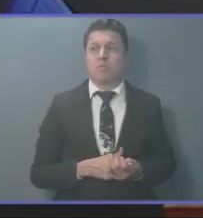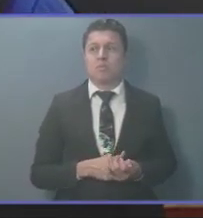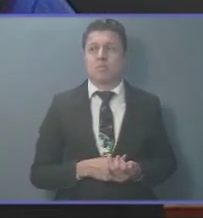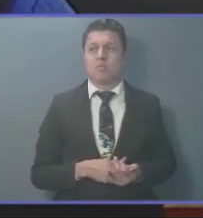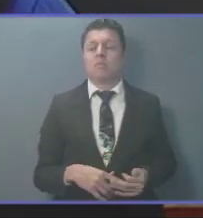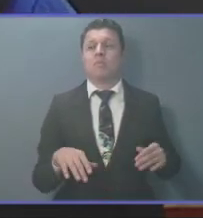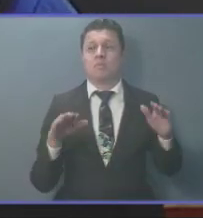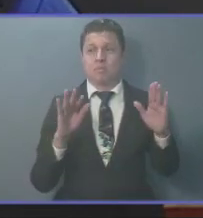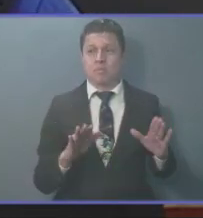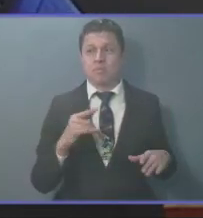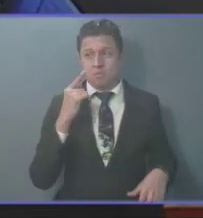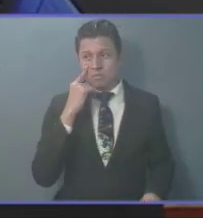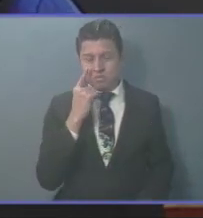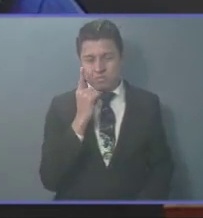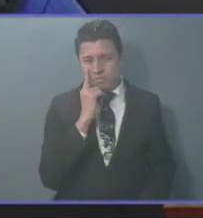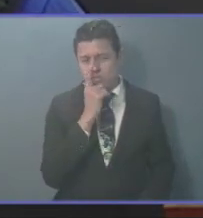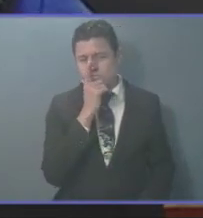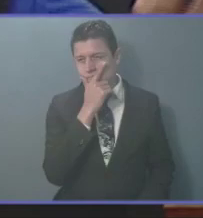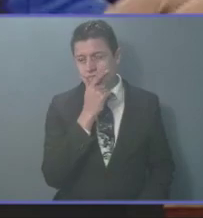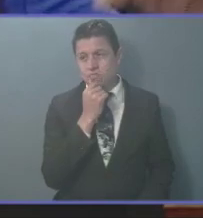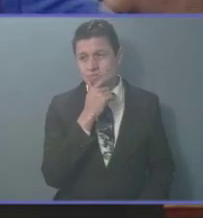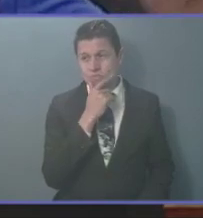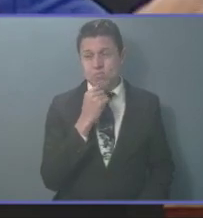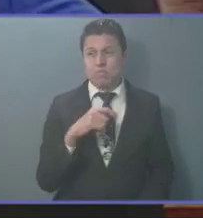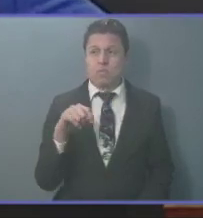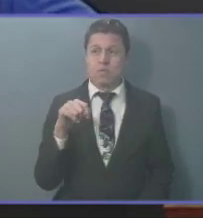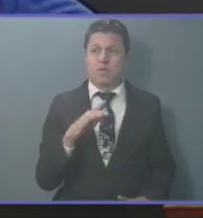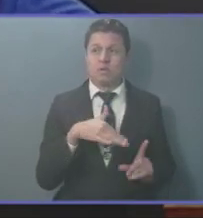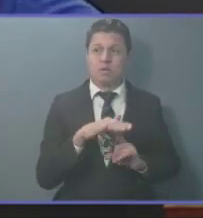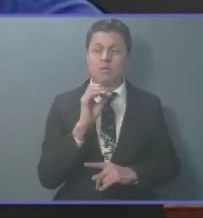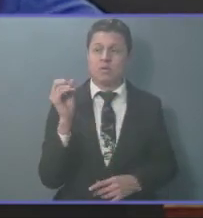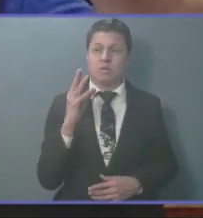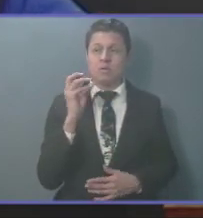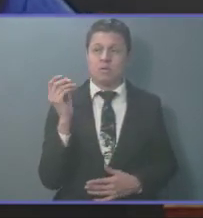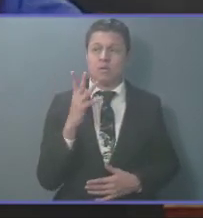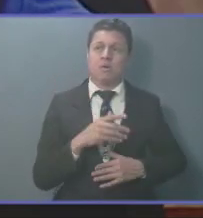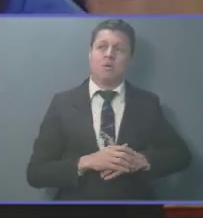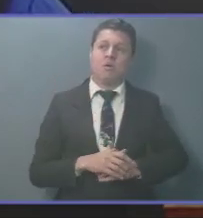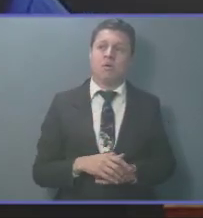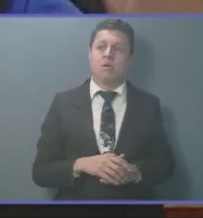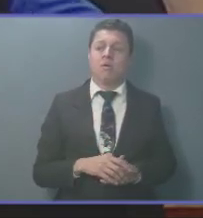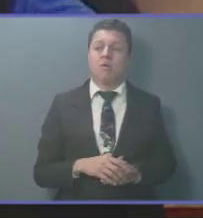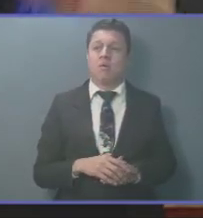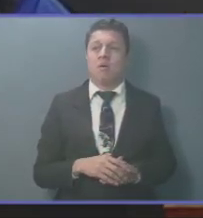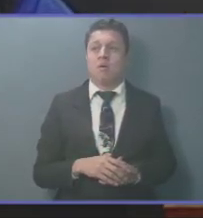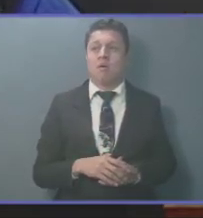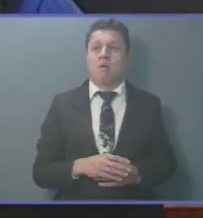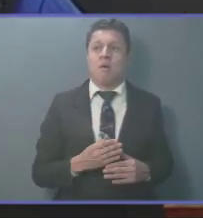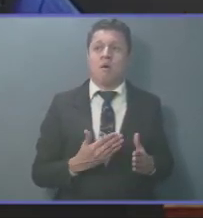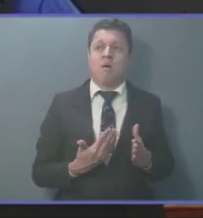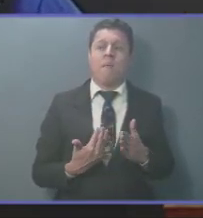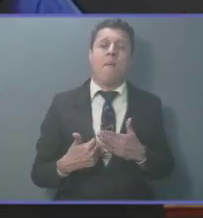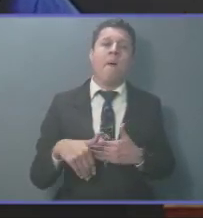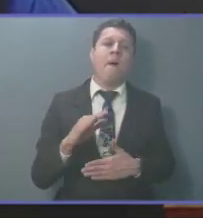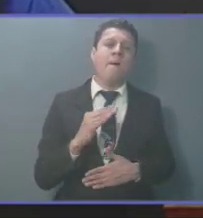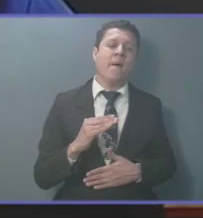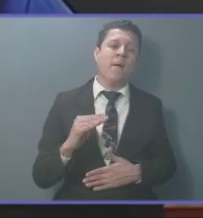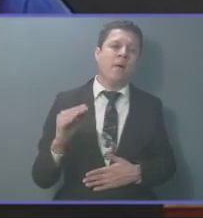Pero lo que vamos notando es que en esta emergencia ha prevalecido el veto